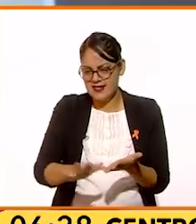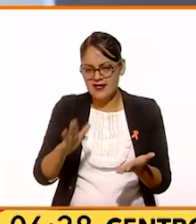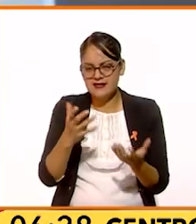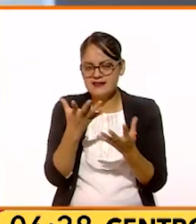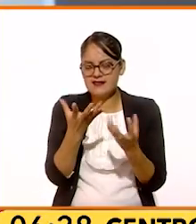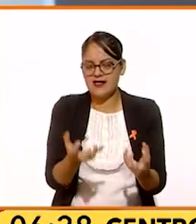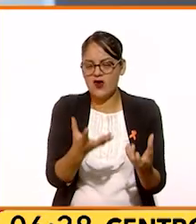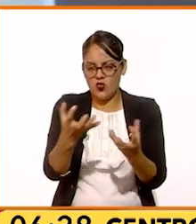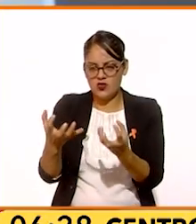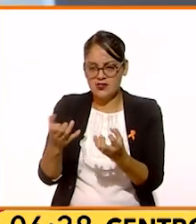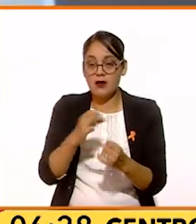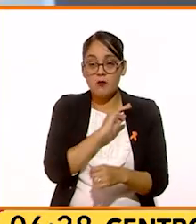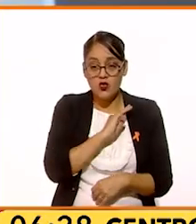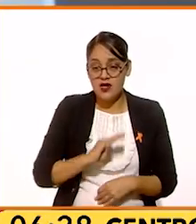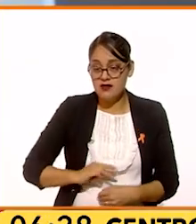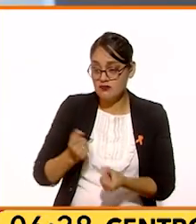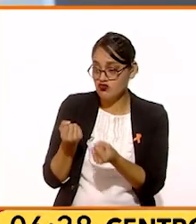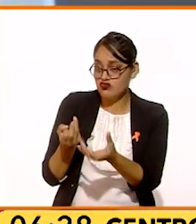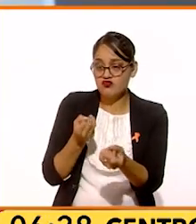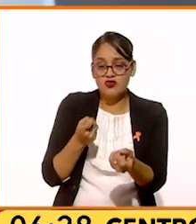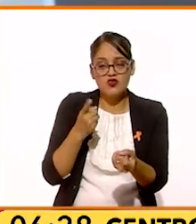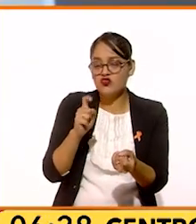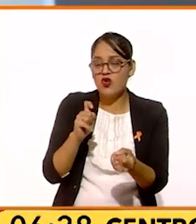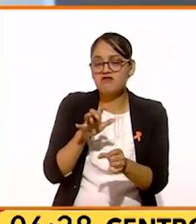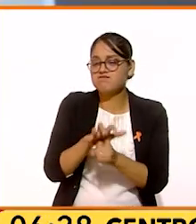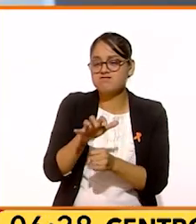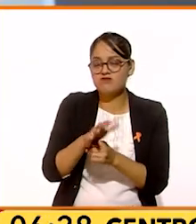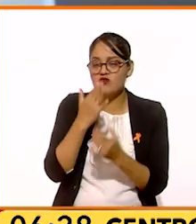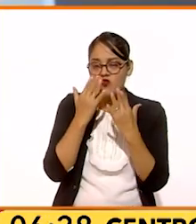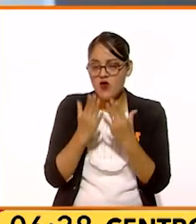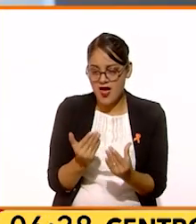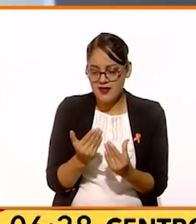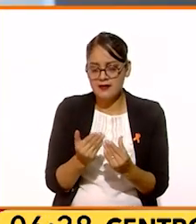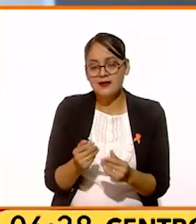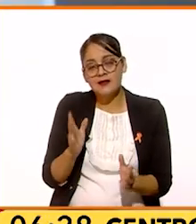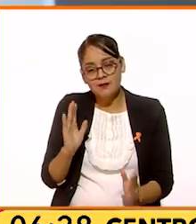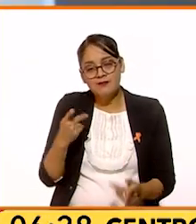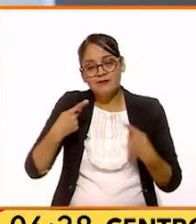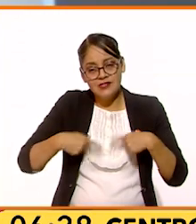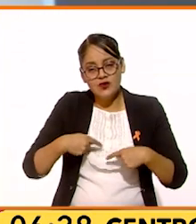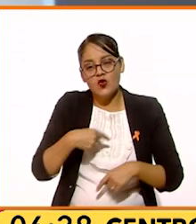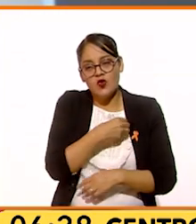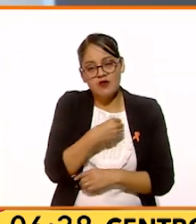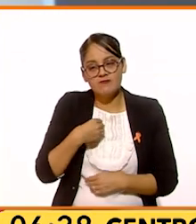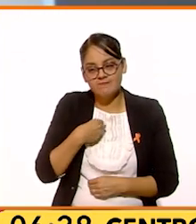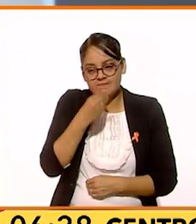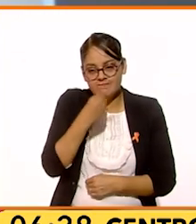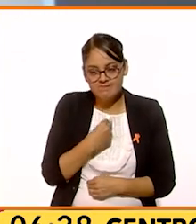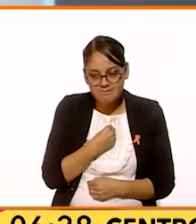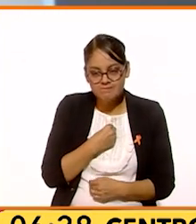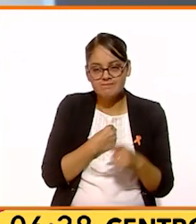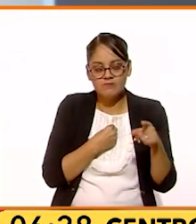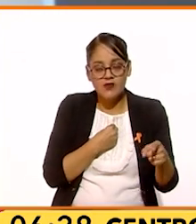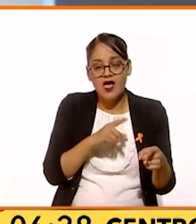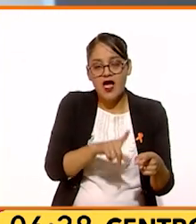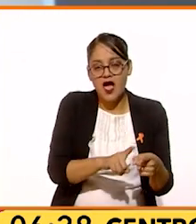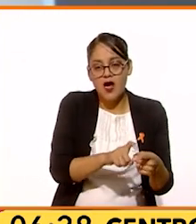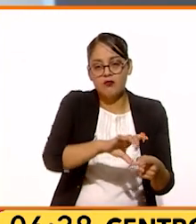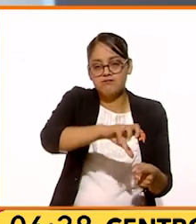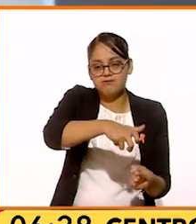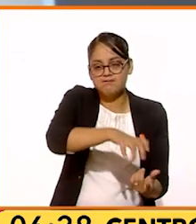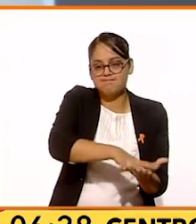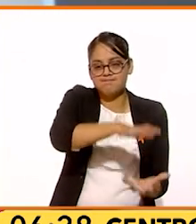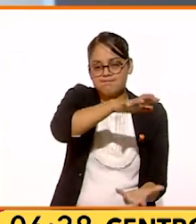red municipal no es lo suficiente, entonces las personas obligadamente tienen que estar almacenando agua y estos